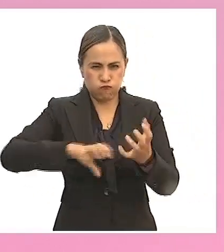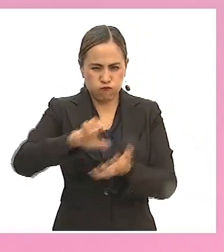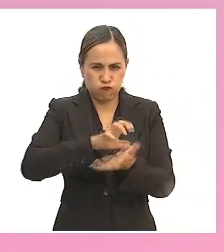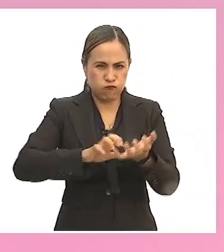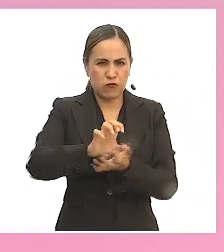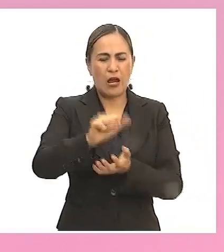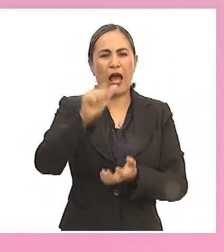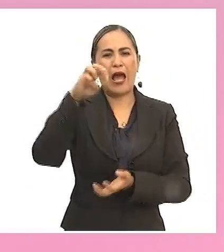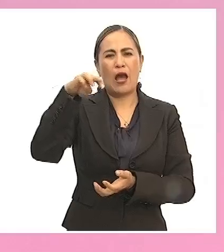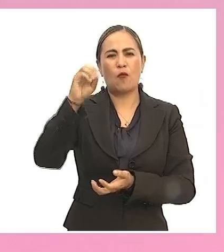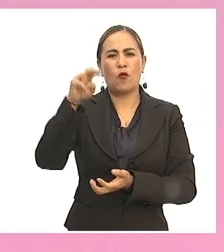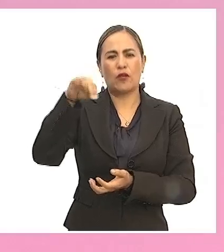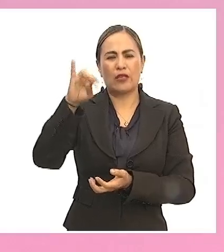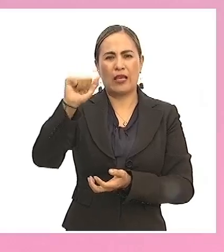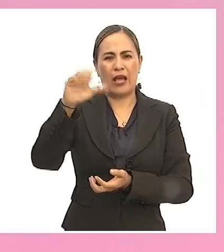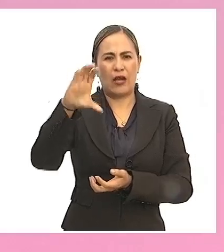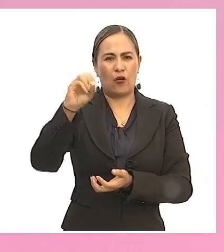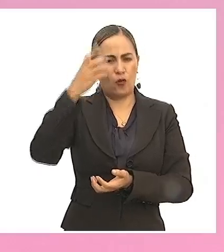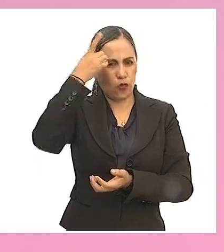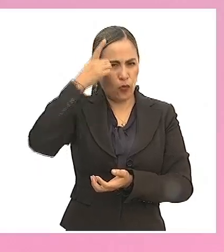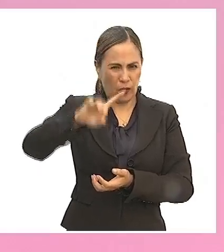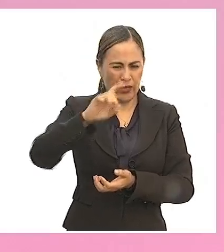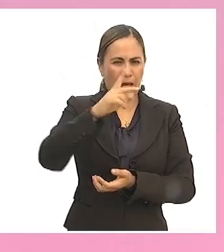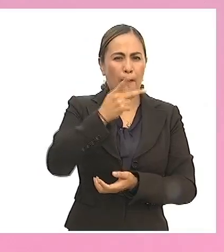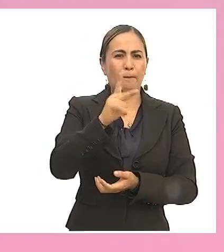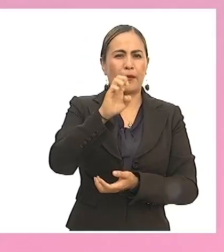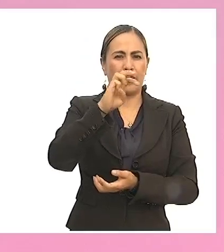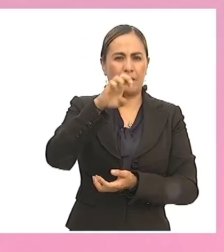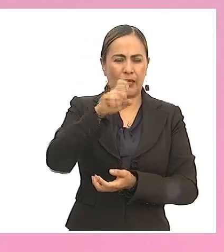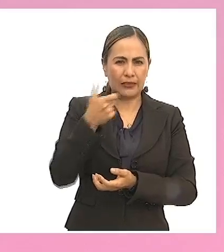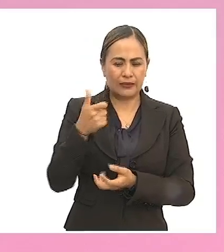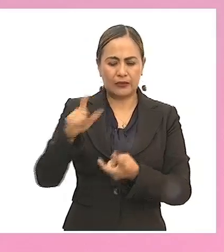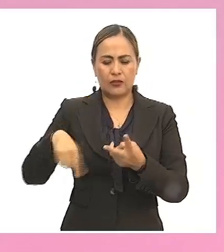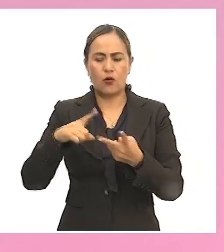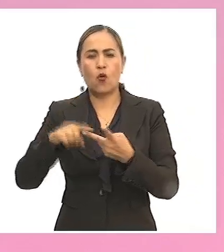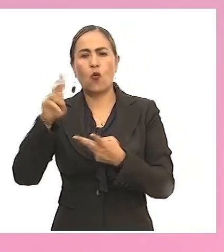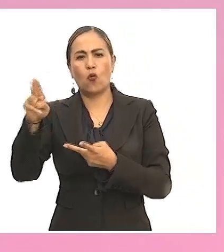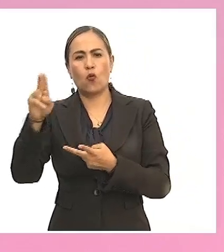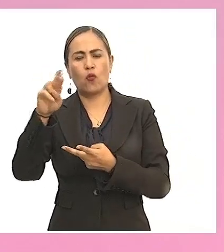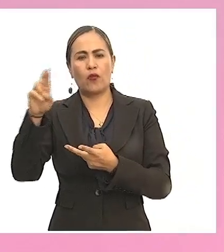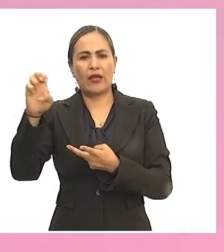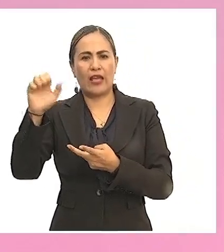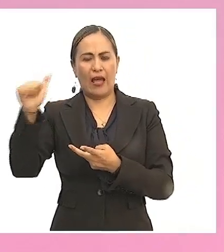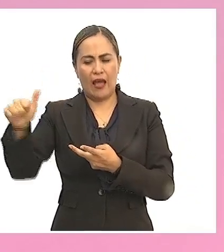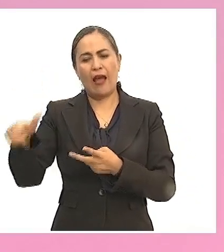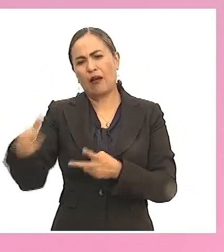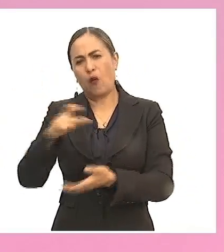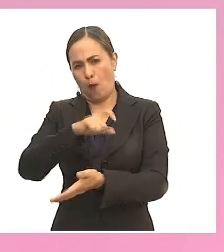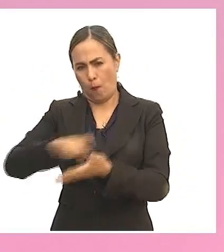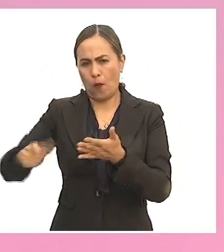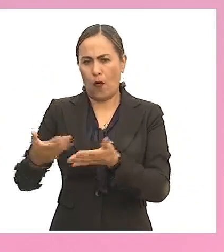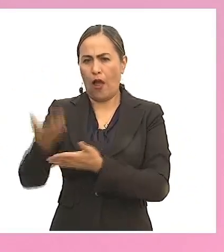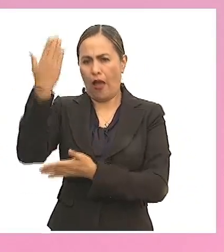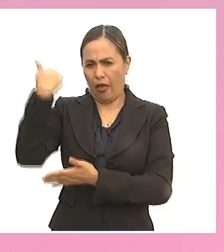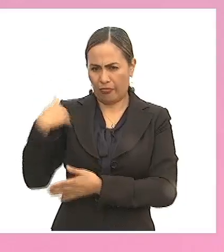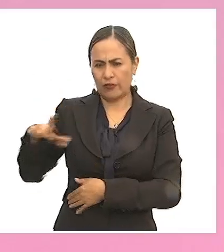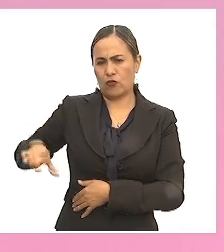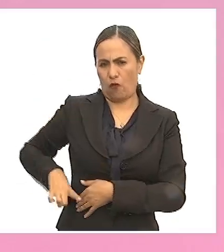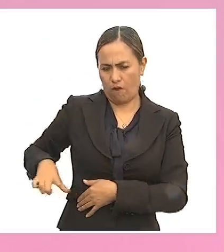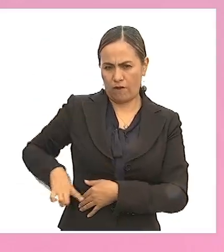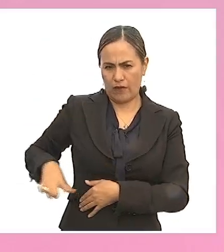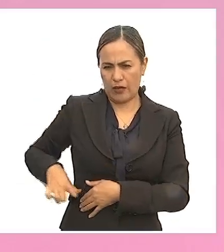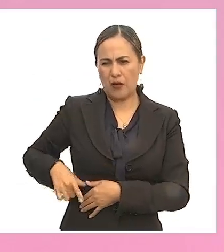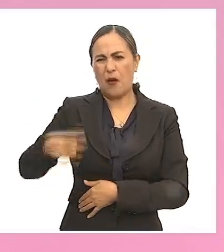propiedad de Pemex y una de urea adquirida en el pasado gobierno de manera fraudulenta,